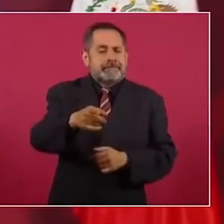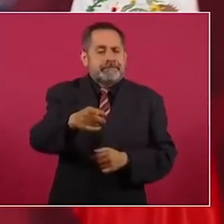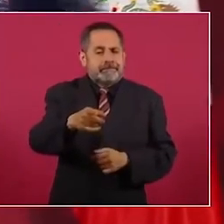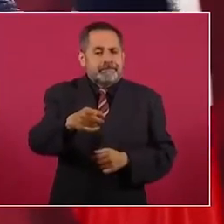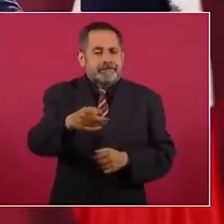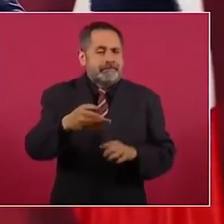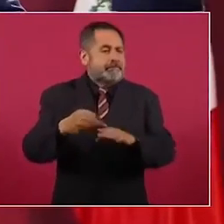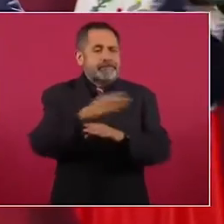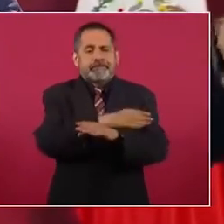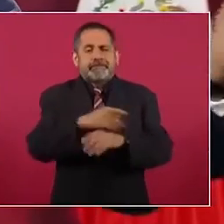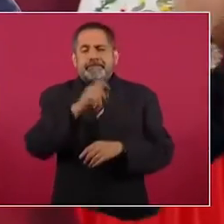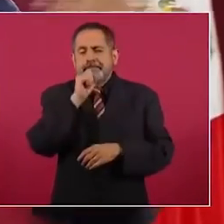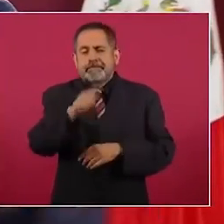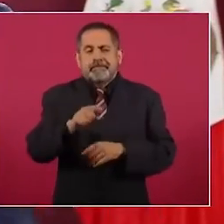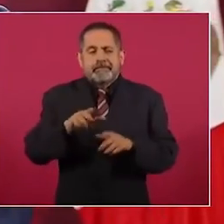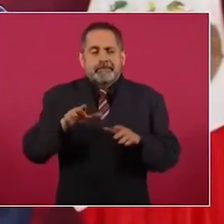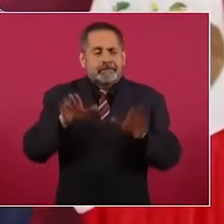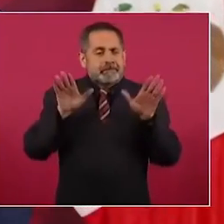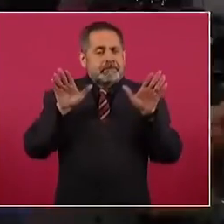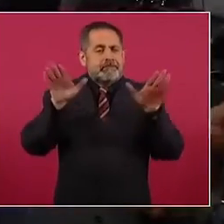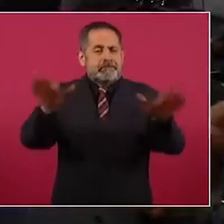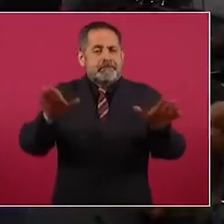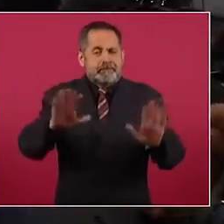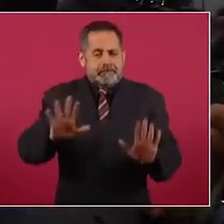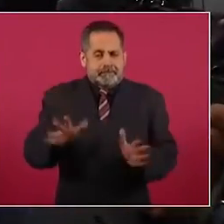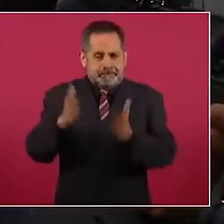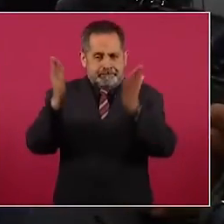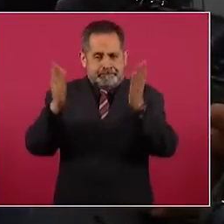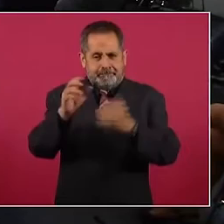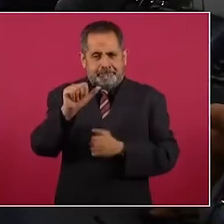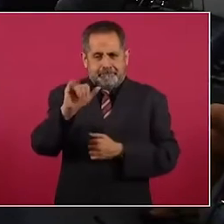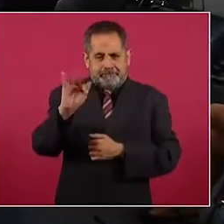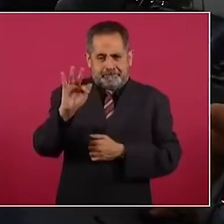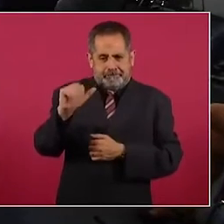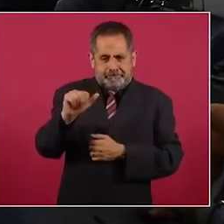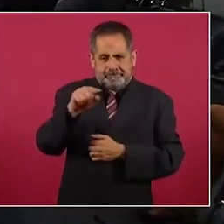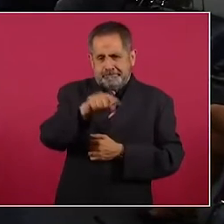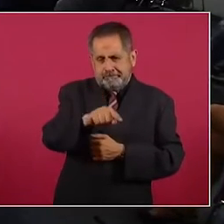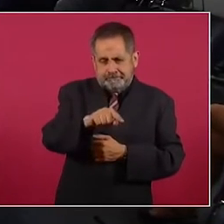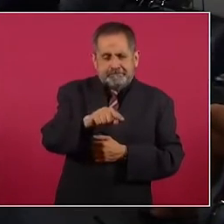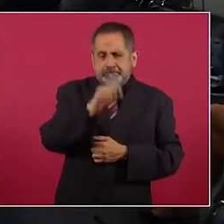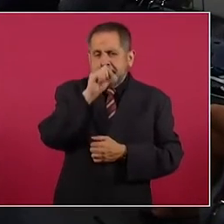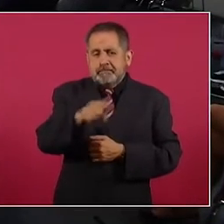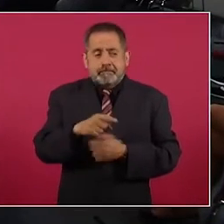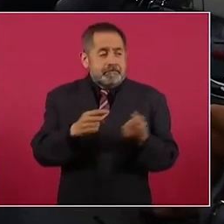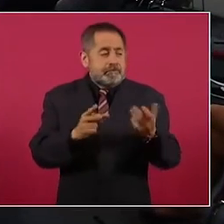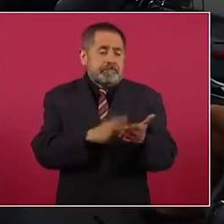con el aeropuerto Felipe Ángeles. ¿Cuántos amparos